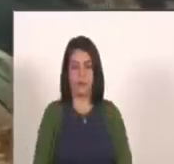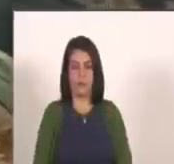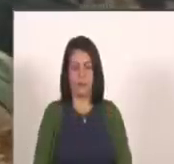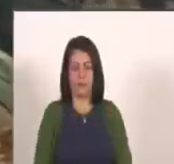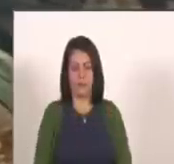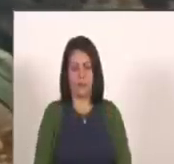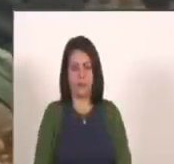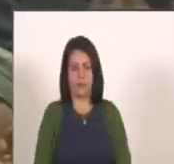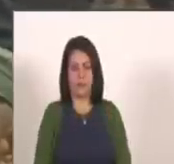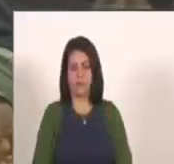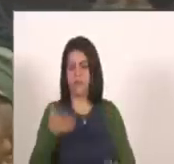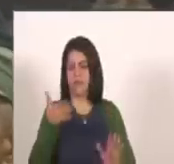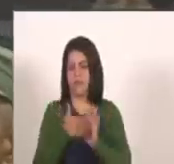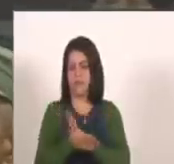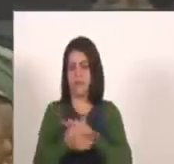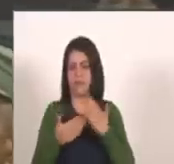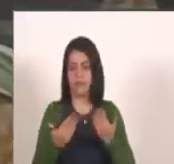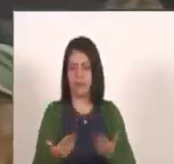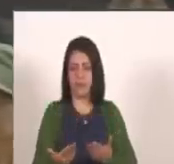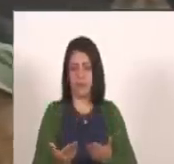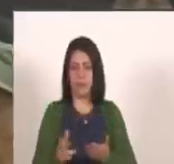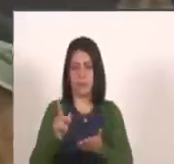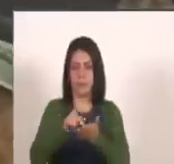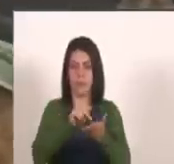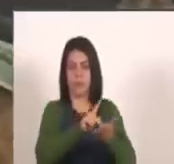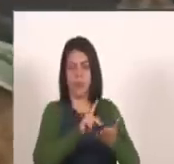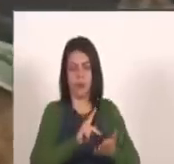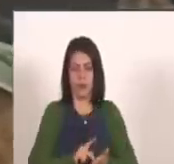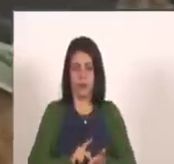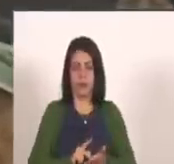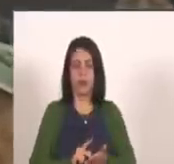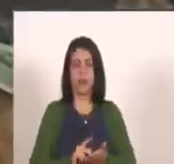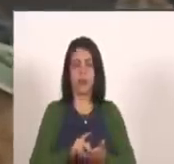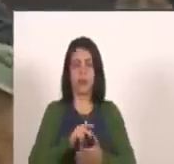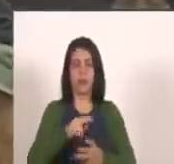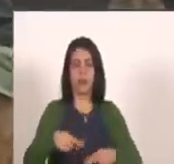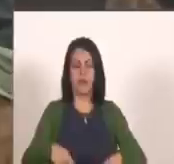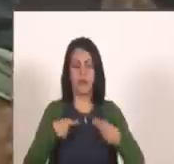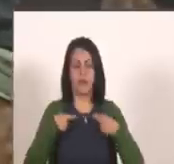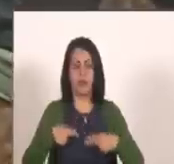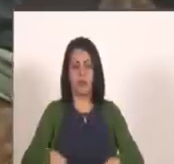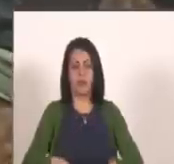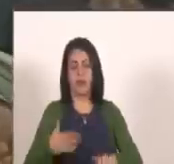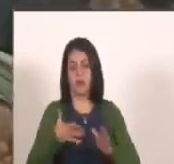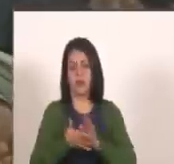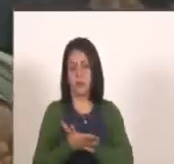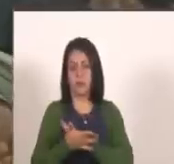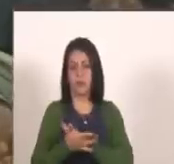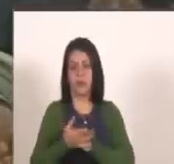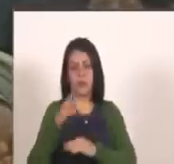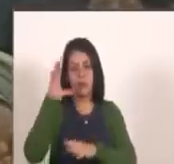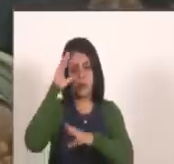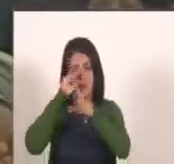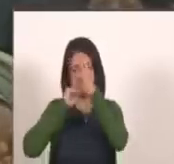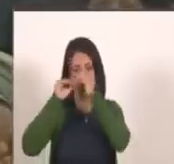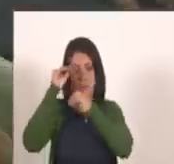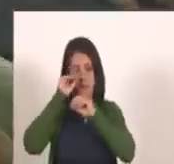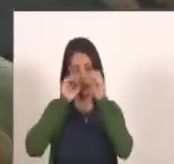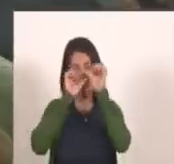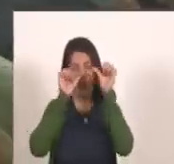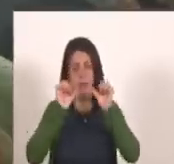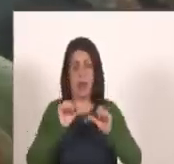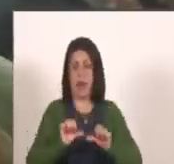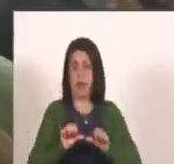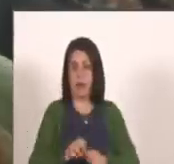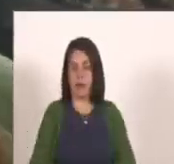todo. Es decir, la participación y liberación humana a través del conocimiento artístico.